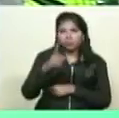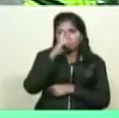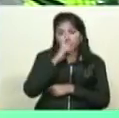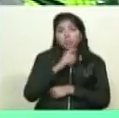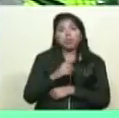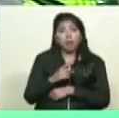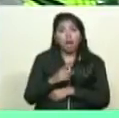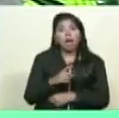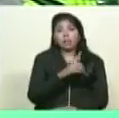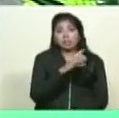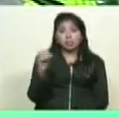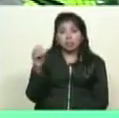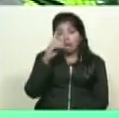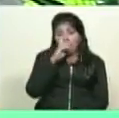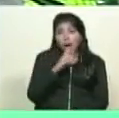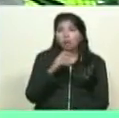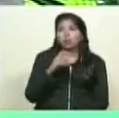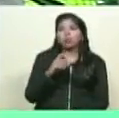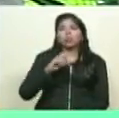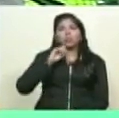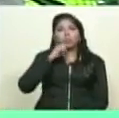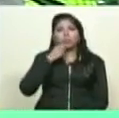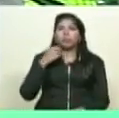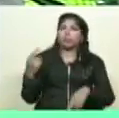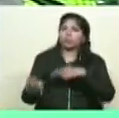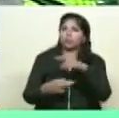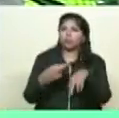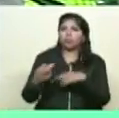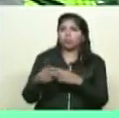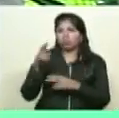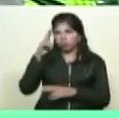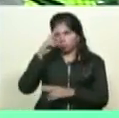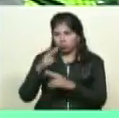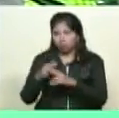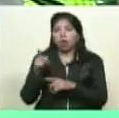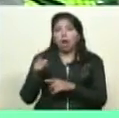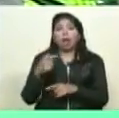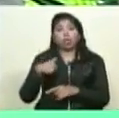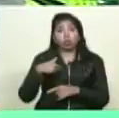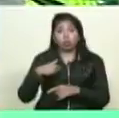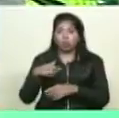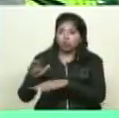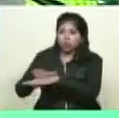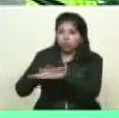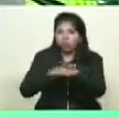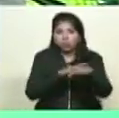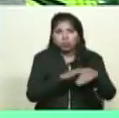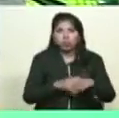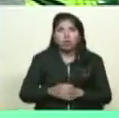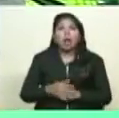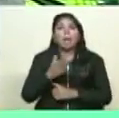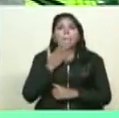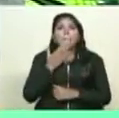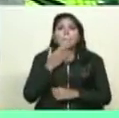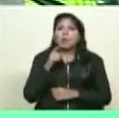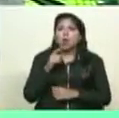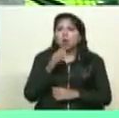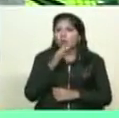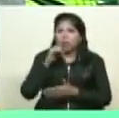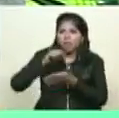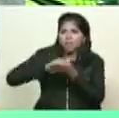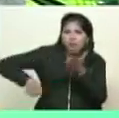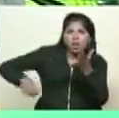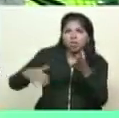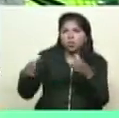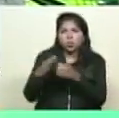revolución bolchevique, yo los he convocado para decirle, compañeros, sin clase obrera no hay socialismo, y